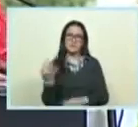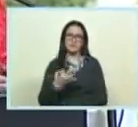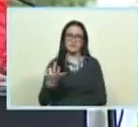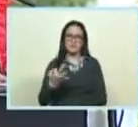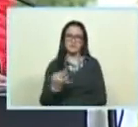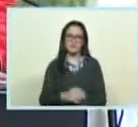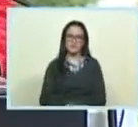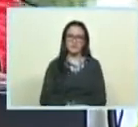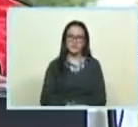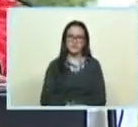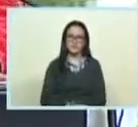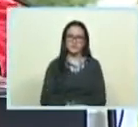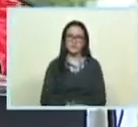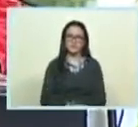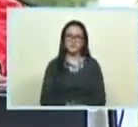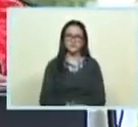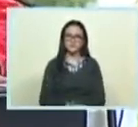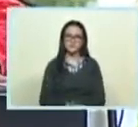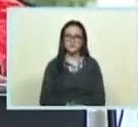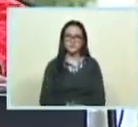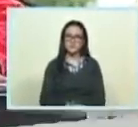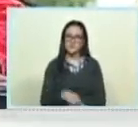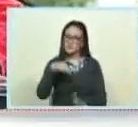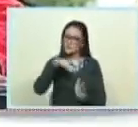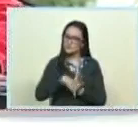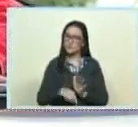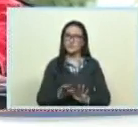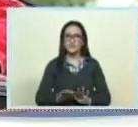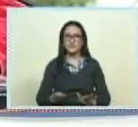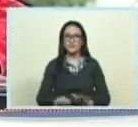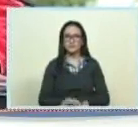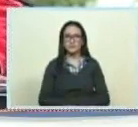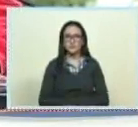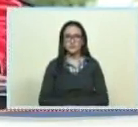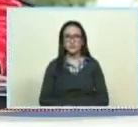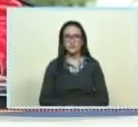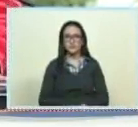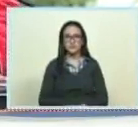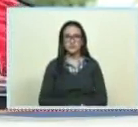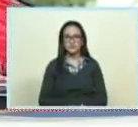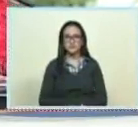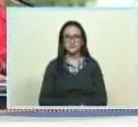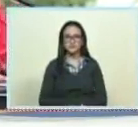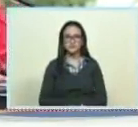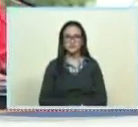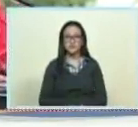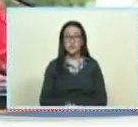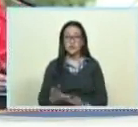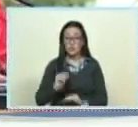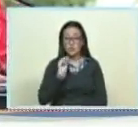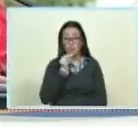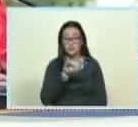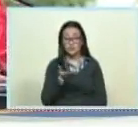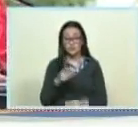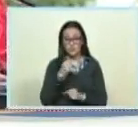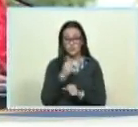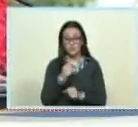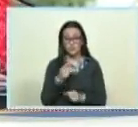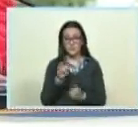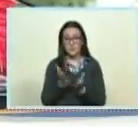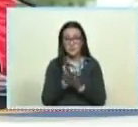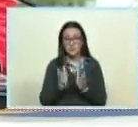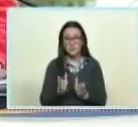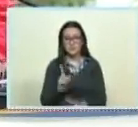verdadera, es profunda, ¿no? Y a nivel de la juventud, los estudiantes, debe